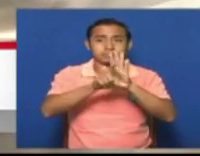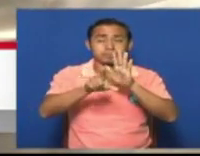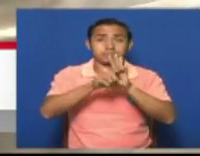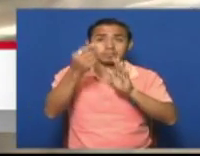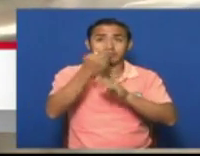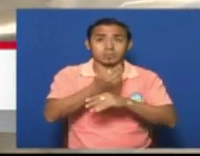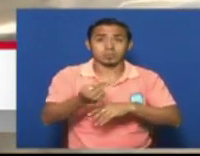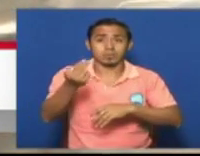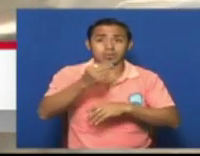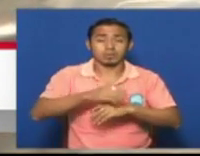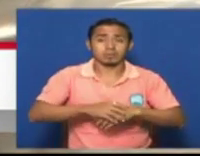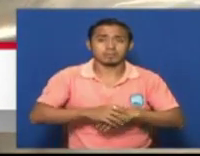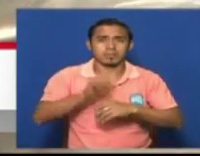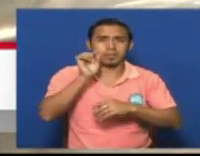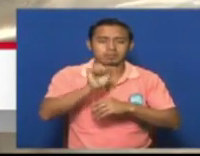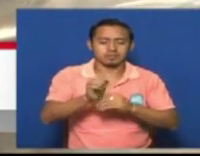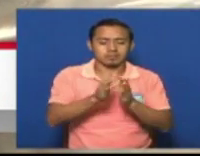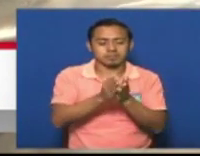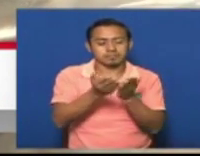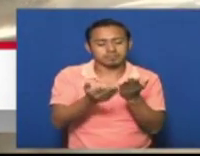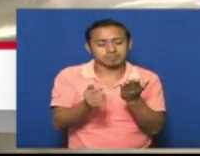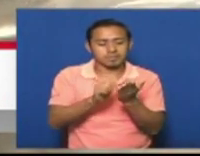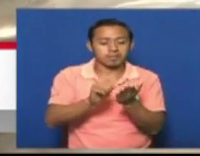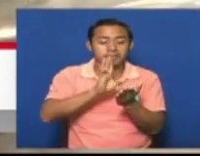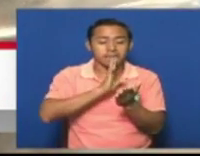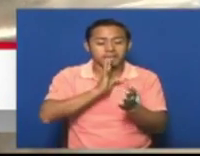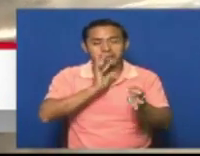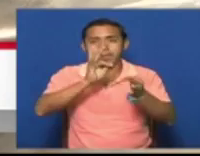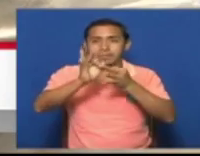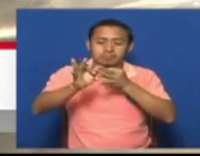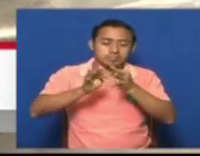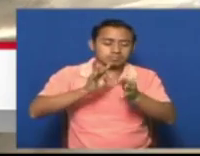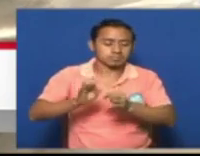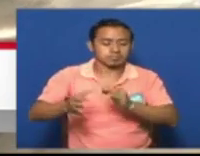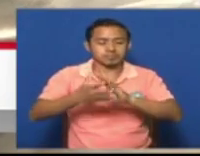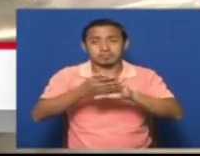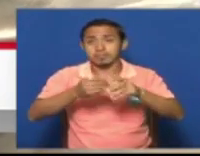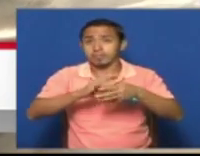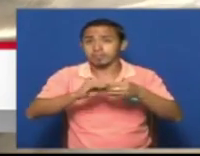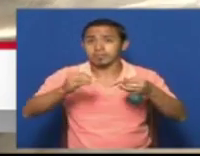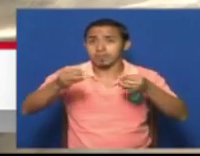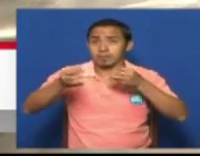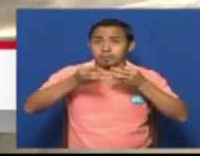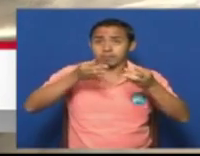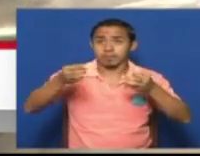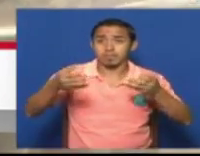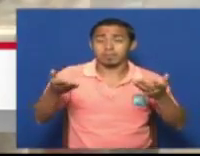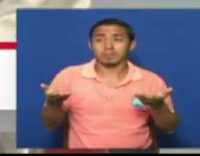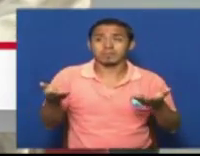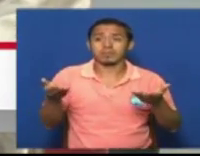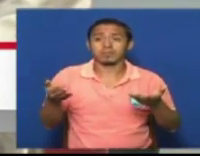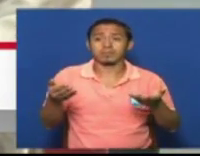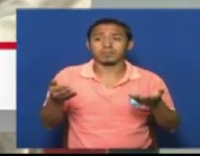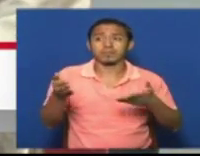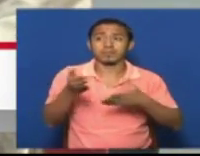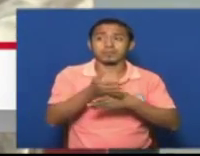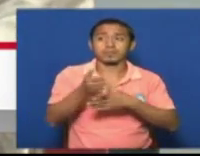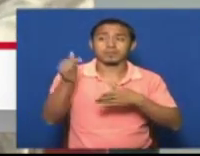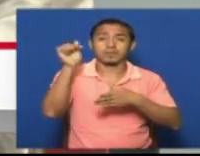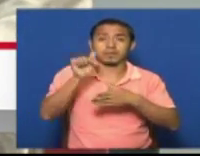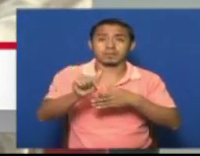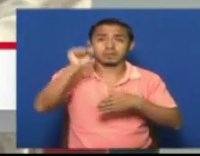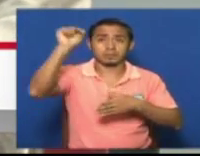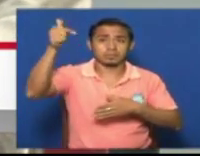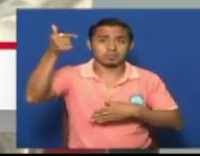entonces este libro nos cuenta nos describe todos los programas sociales y sobre todo de este